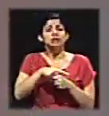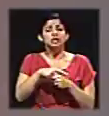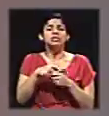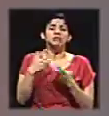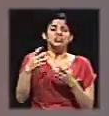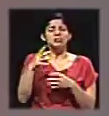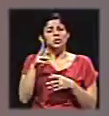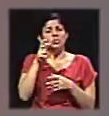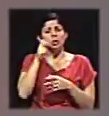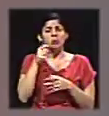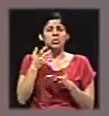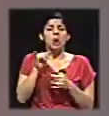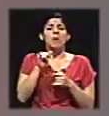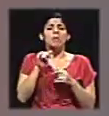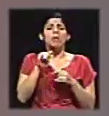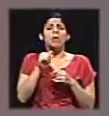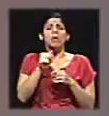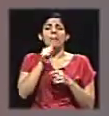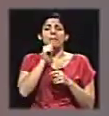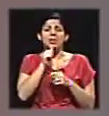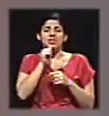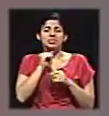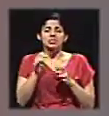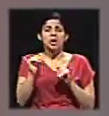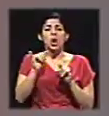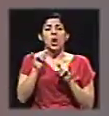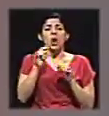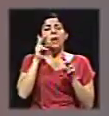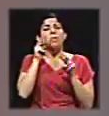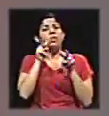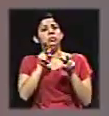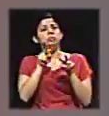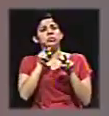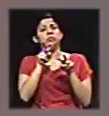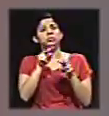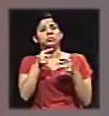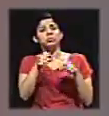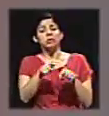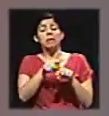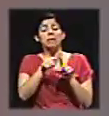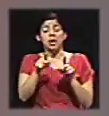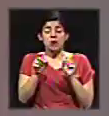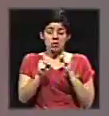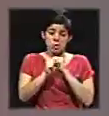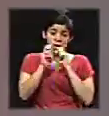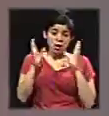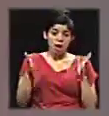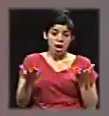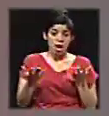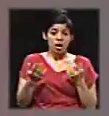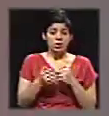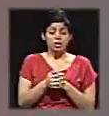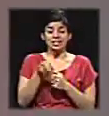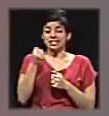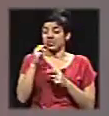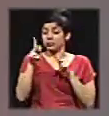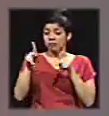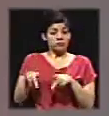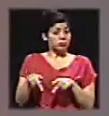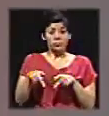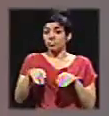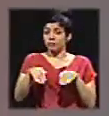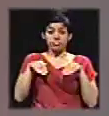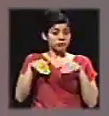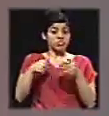suena curioso, pero pasiva. Es decir, como, casi como espectador. Pero claro que el hecho de no votar